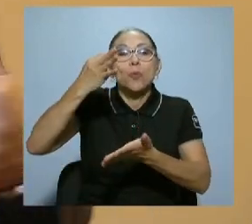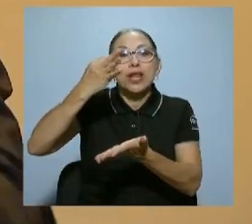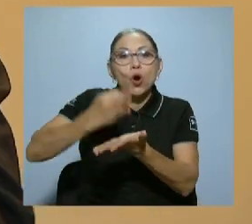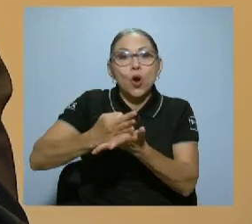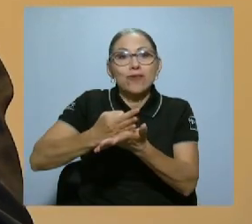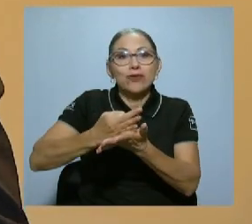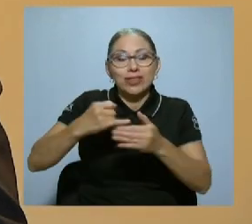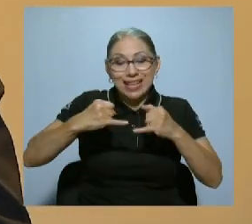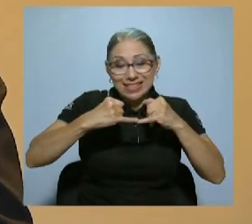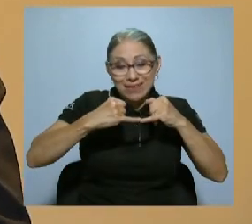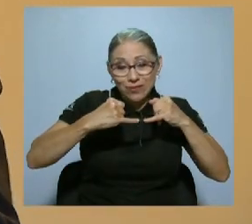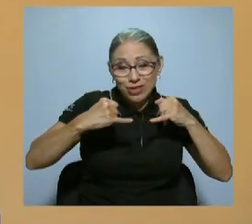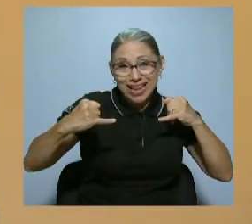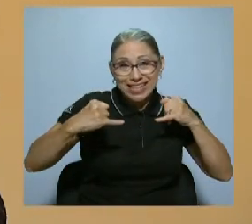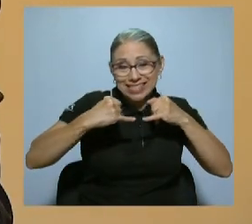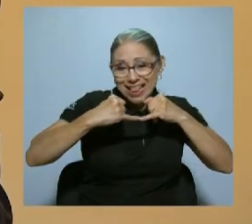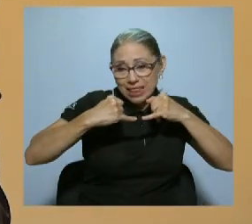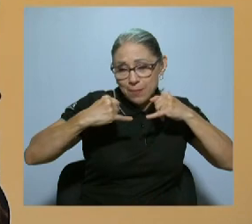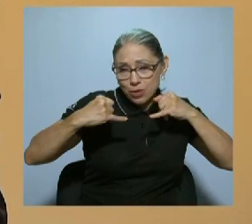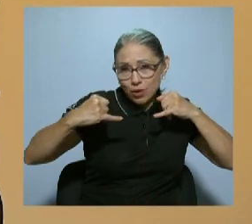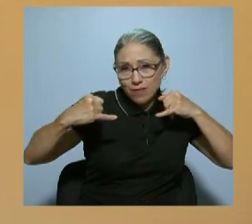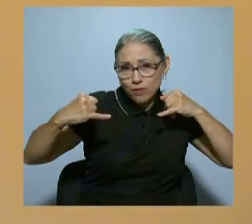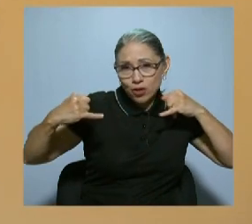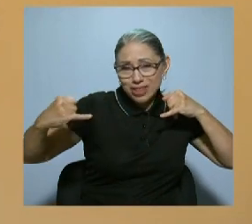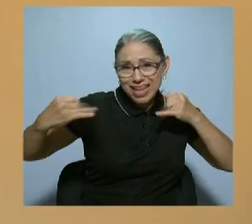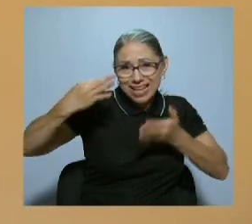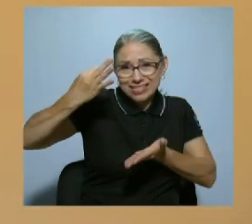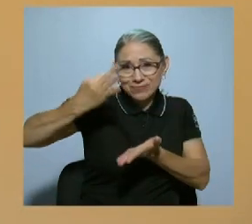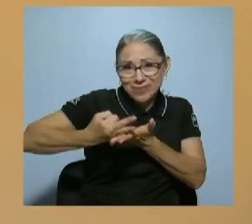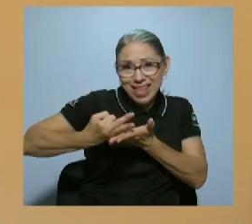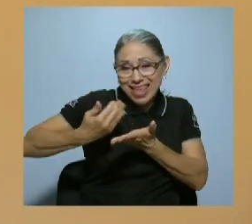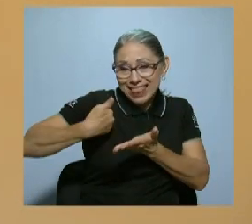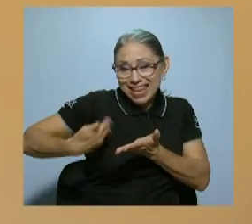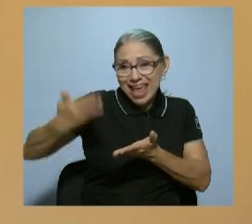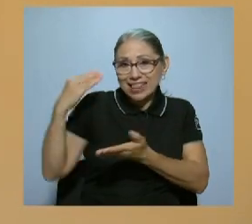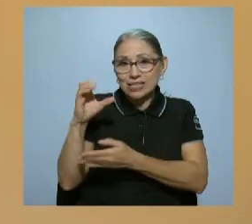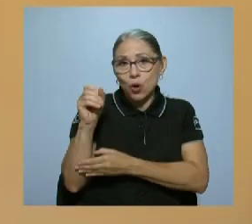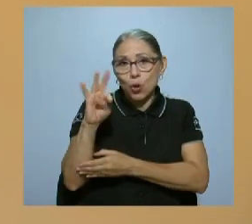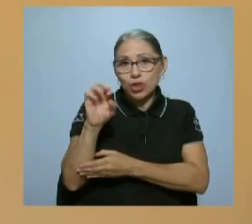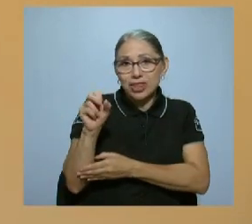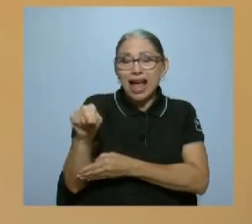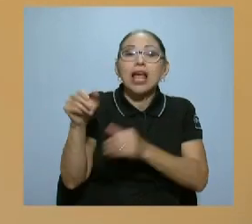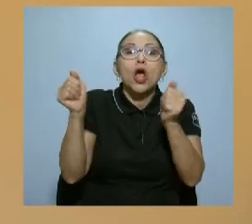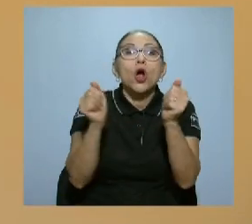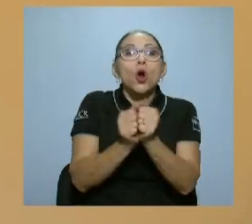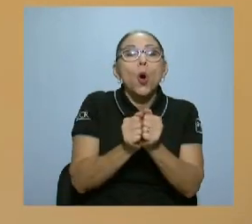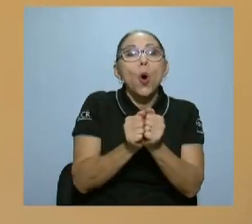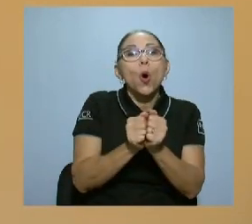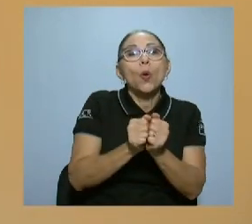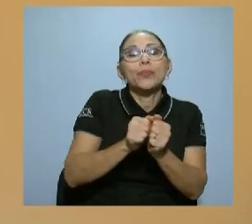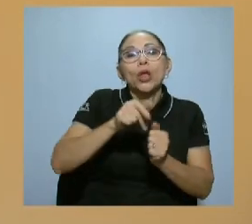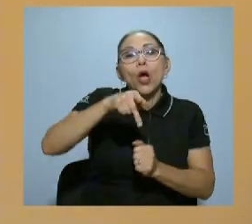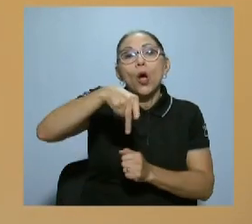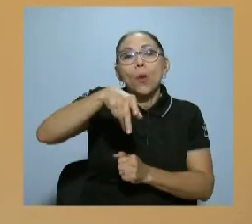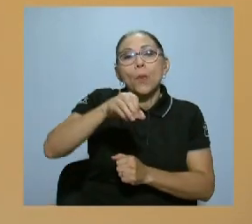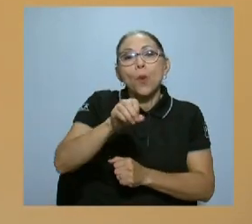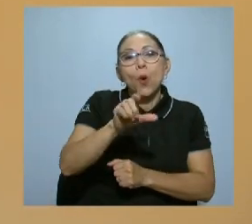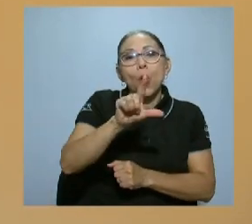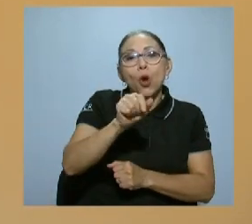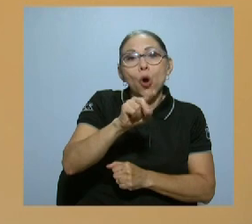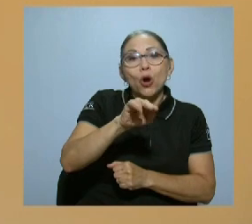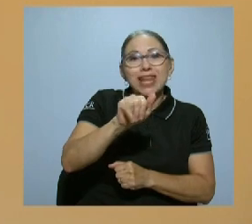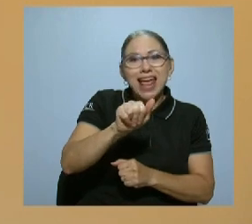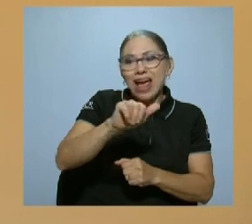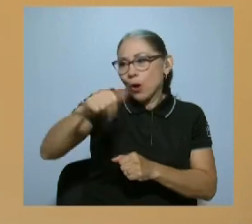largo de las fronteras, el tamaño de las fronteras que tenía la OTAN con Polonia, los países que se acercaban al área de